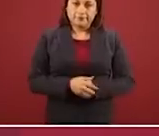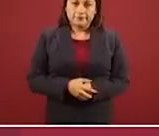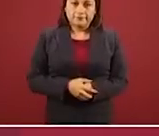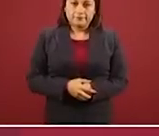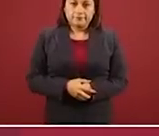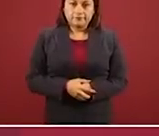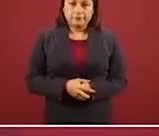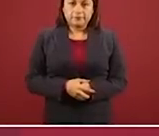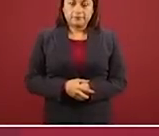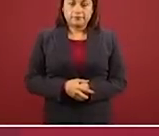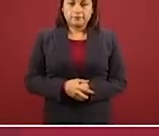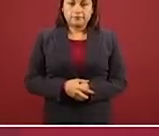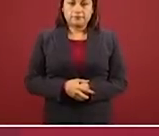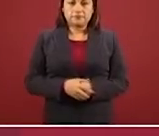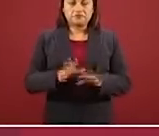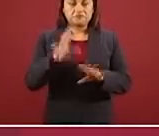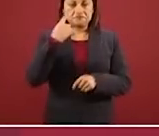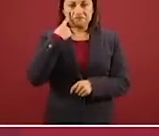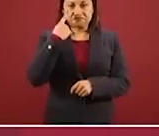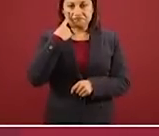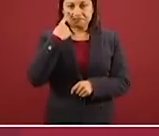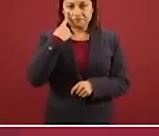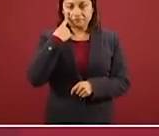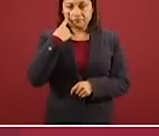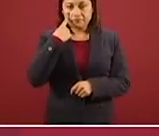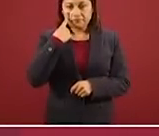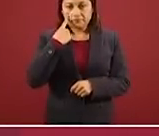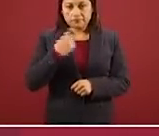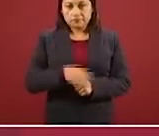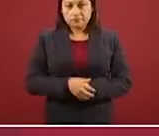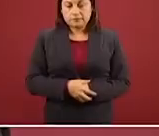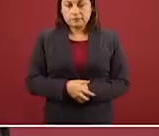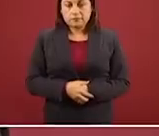Estamos hablando de un avión